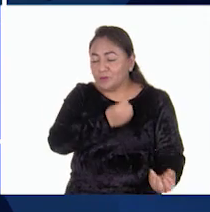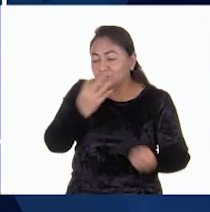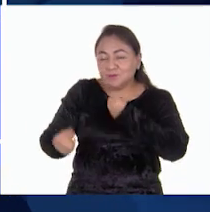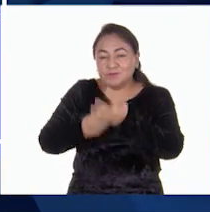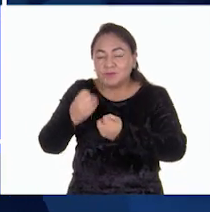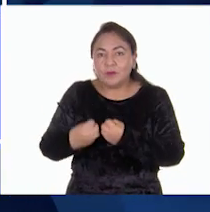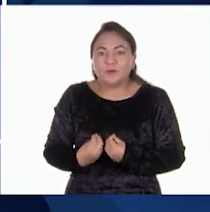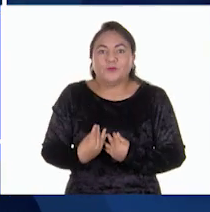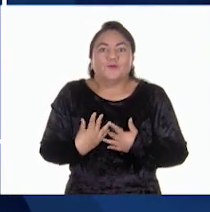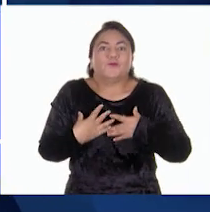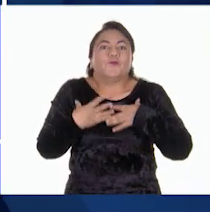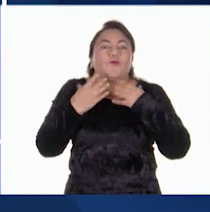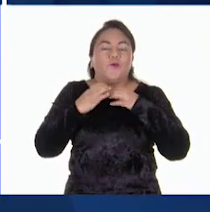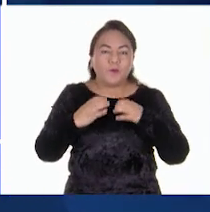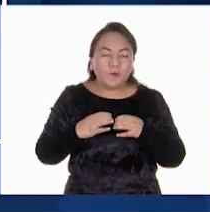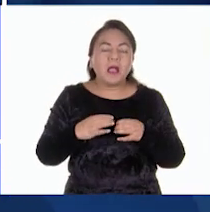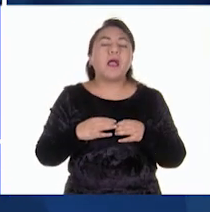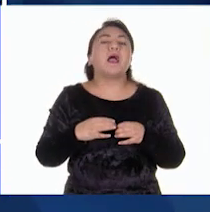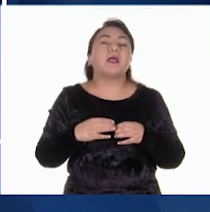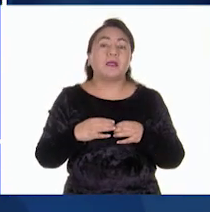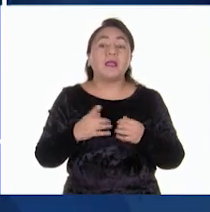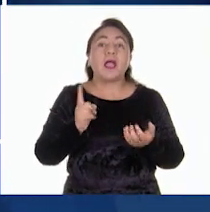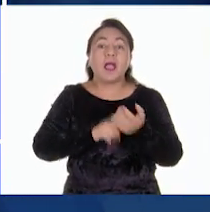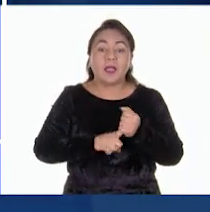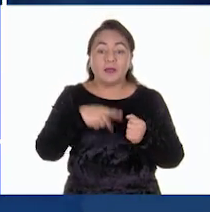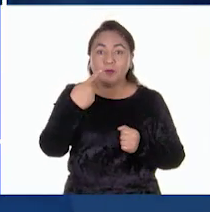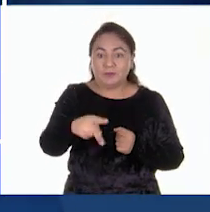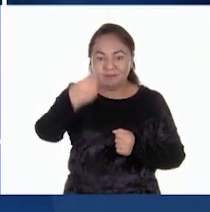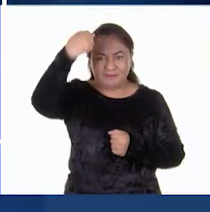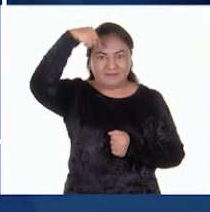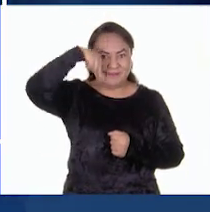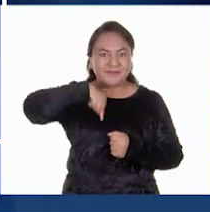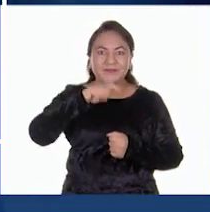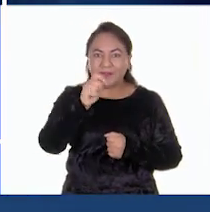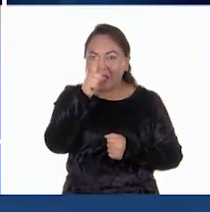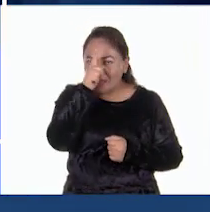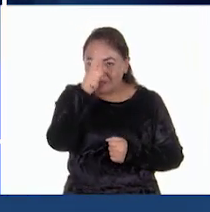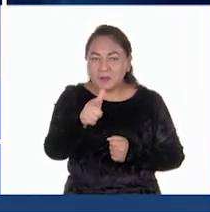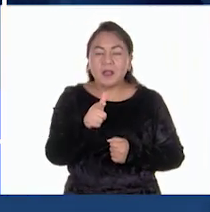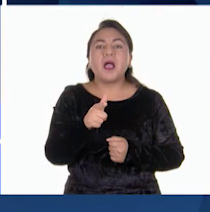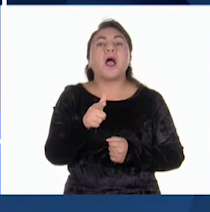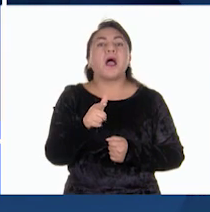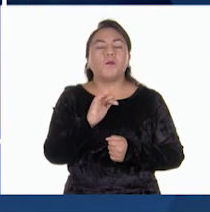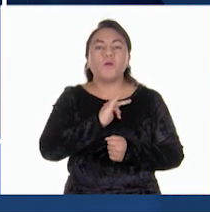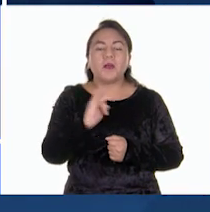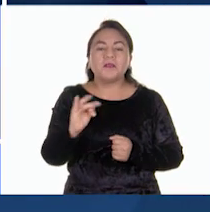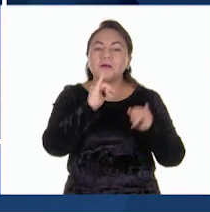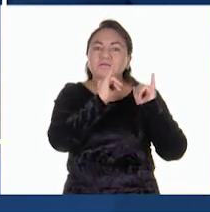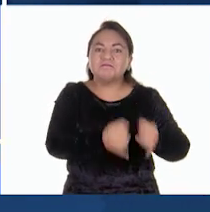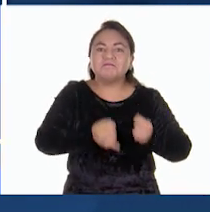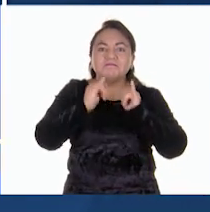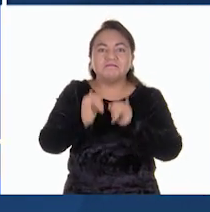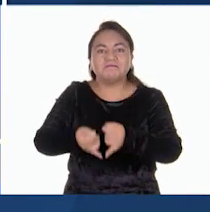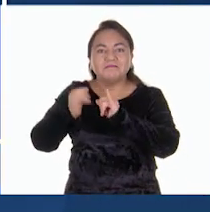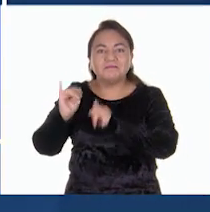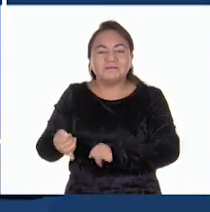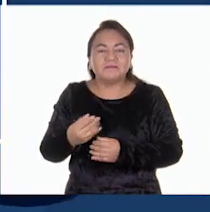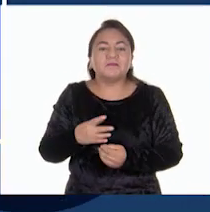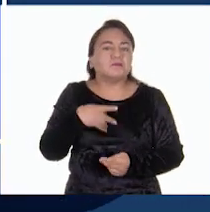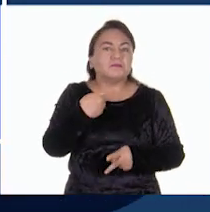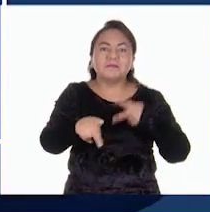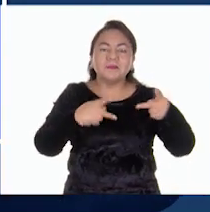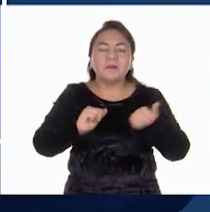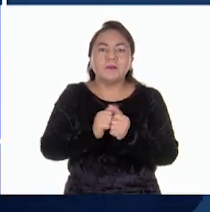de su cuerpo y por lo que toca su espíritu, puede despertarse la ambición individual de las criaturas